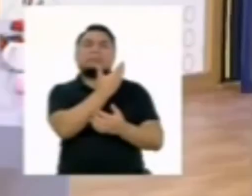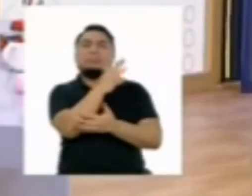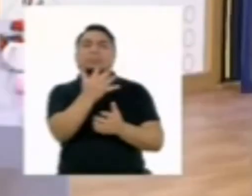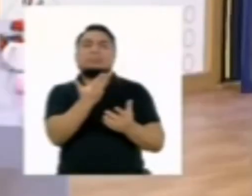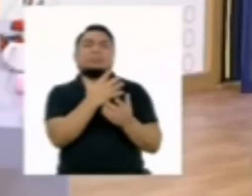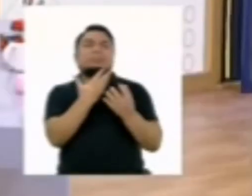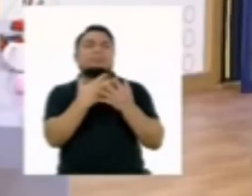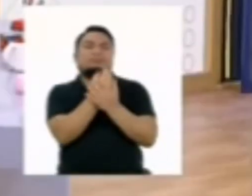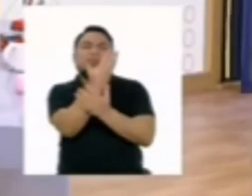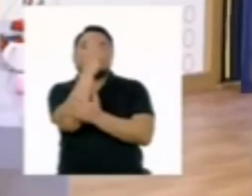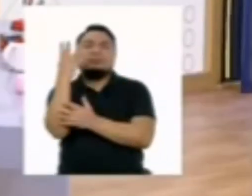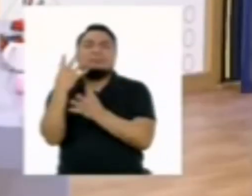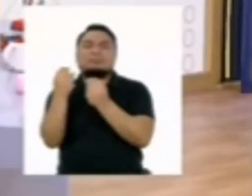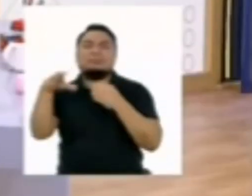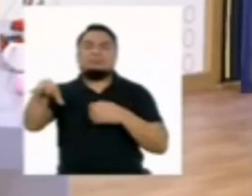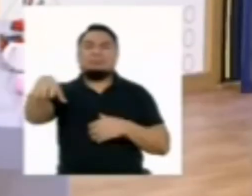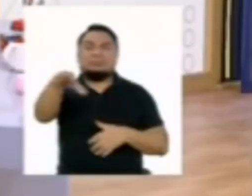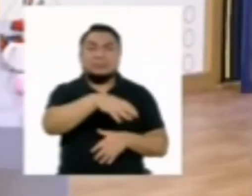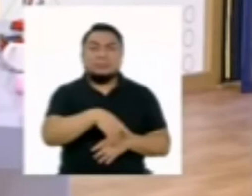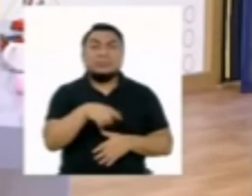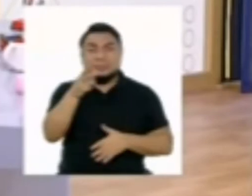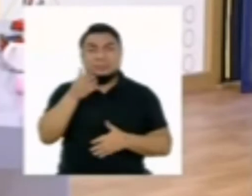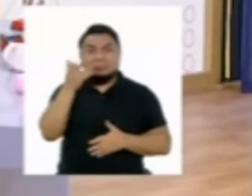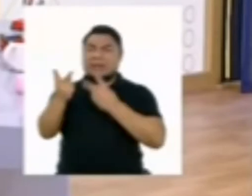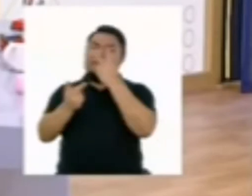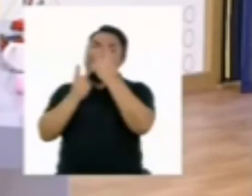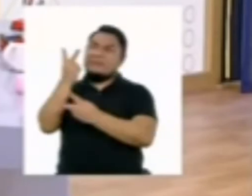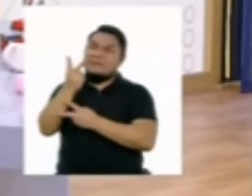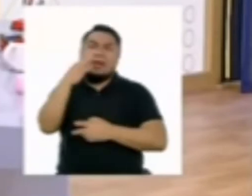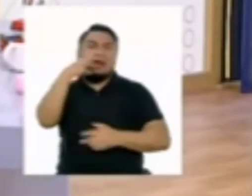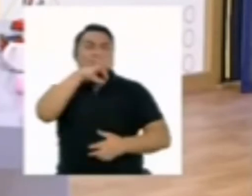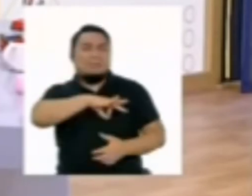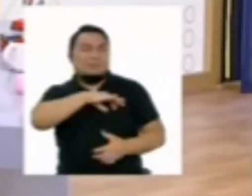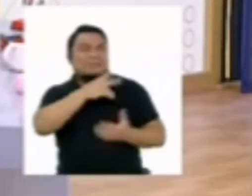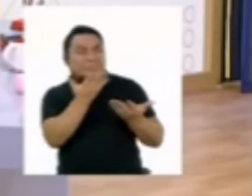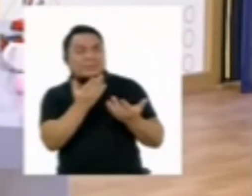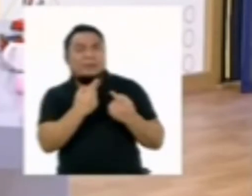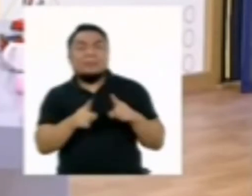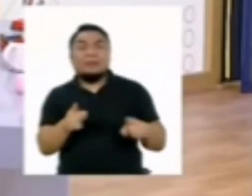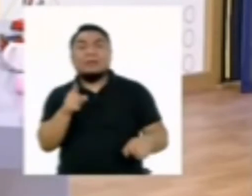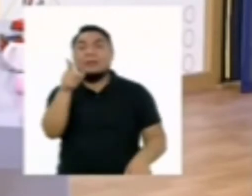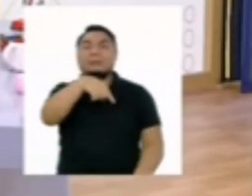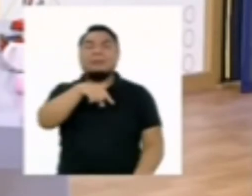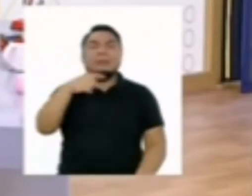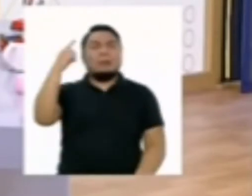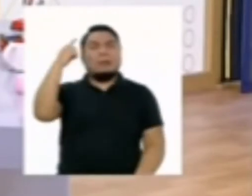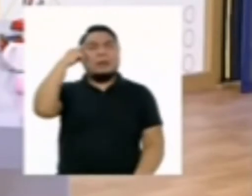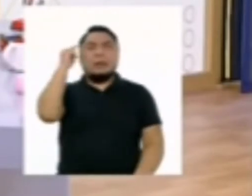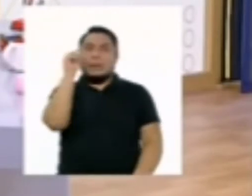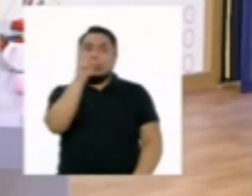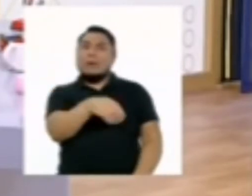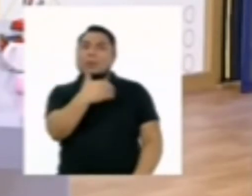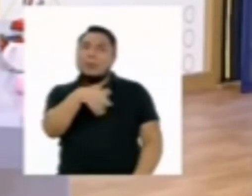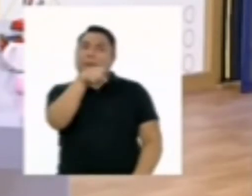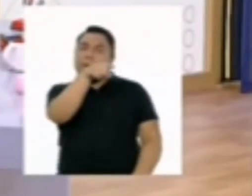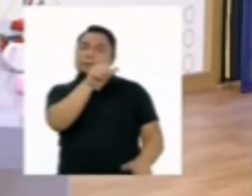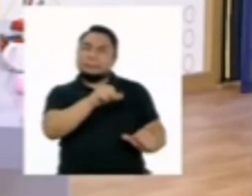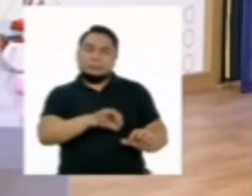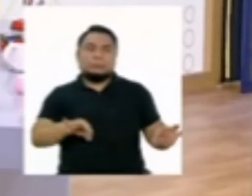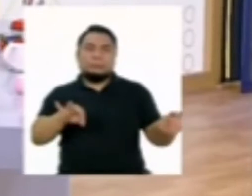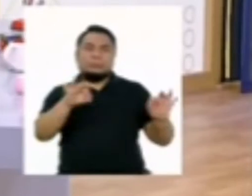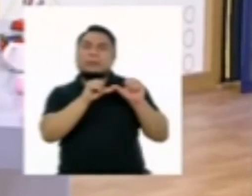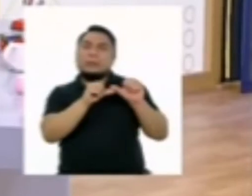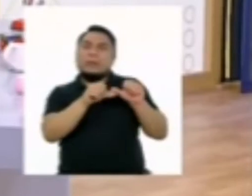biodiversidad. O sea, la podemos visitar o podemos aprovecharla, pero no nos damos cuenta que ella está presente